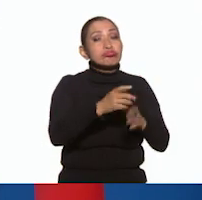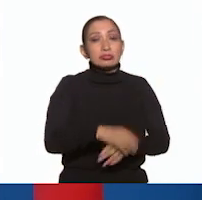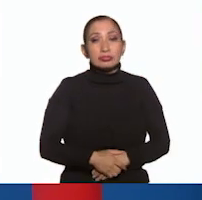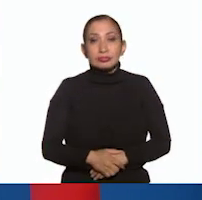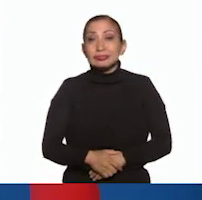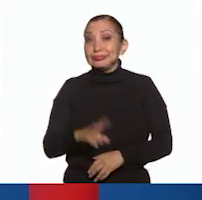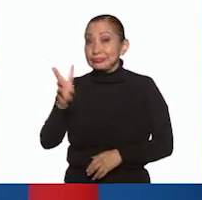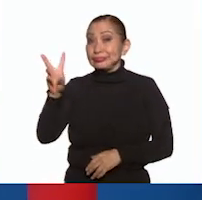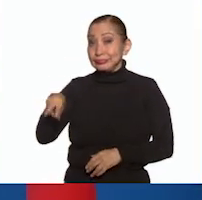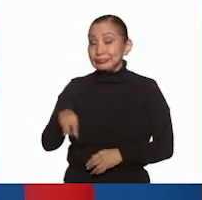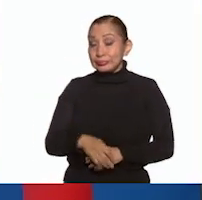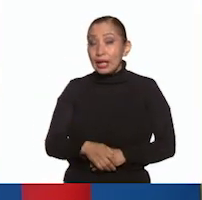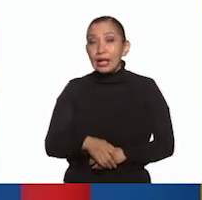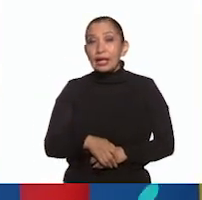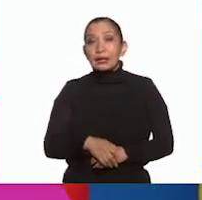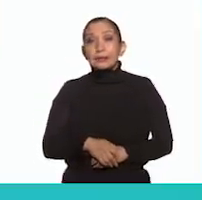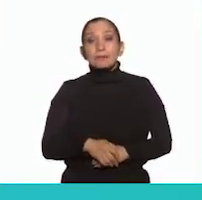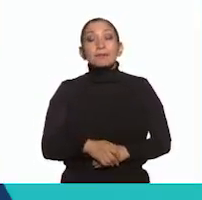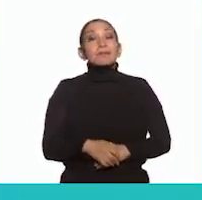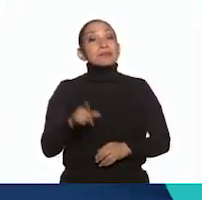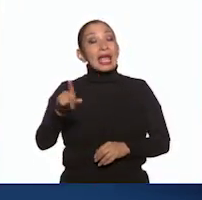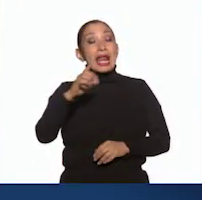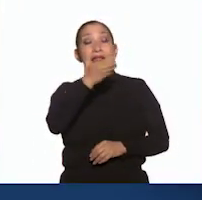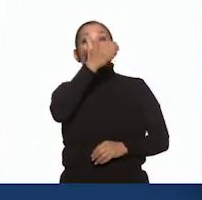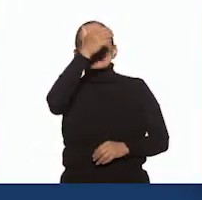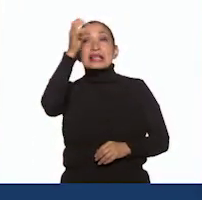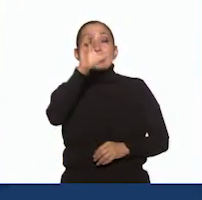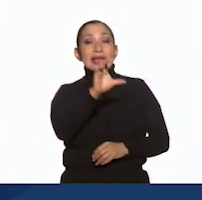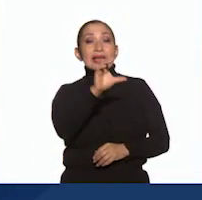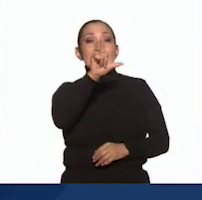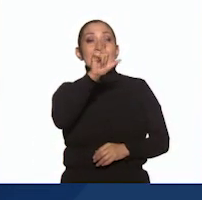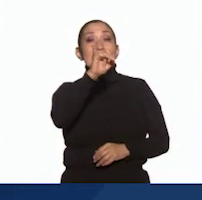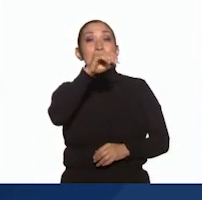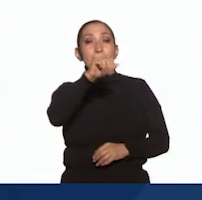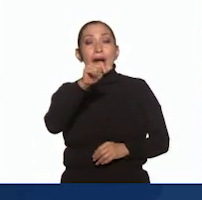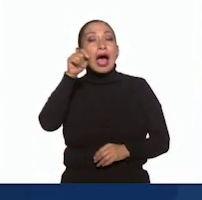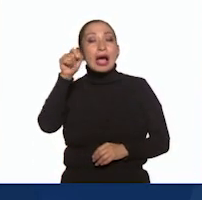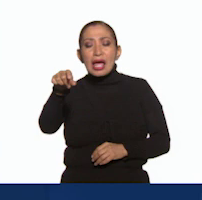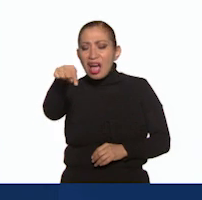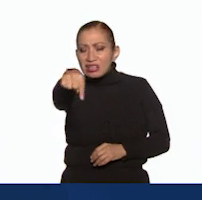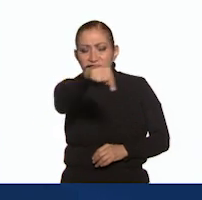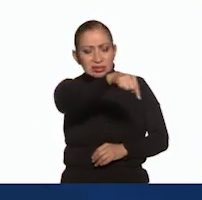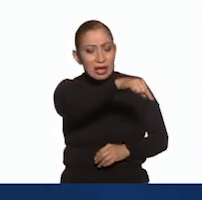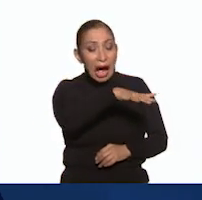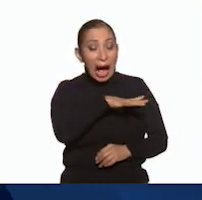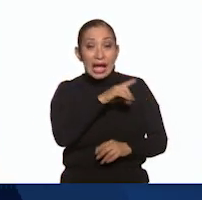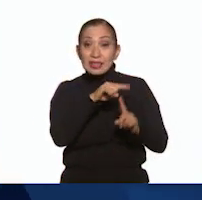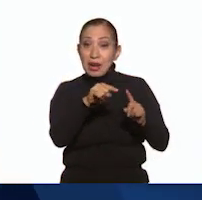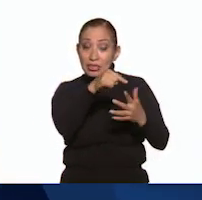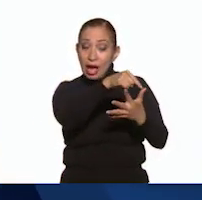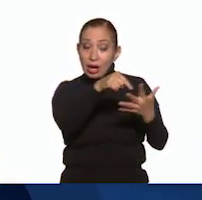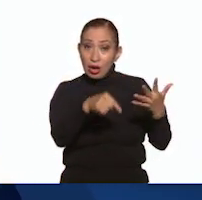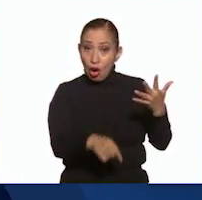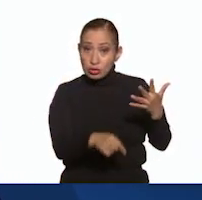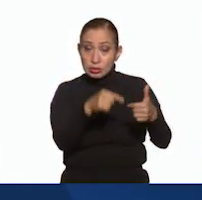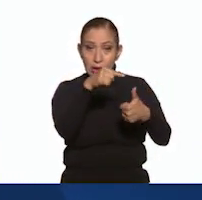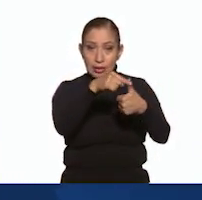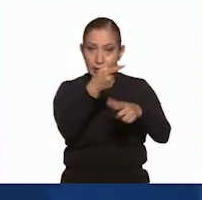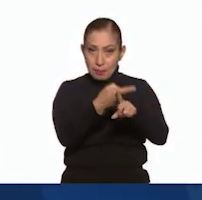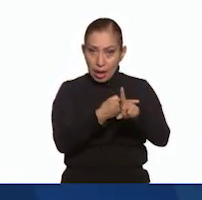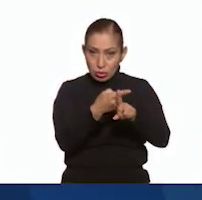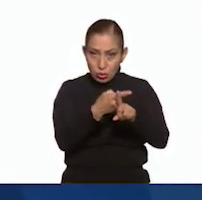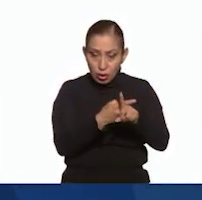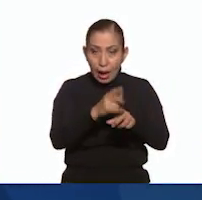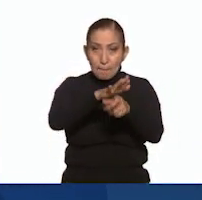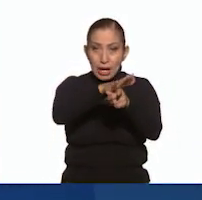Es correcto lo que señalas. El clima de un lugar está dado por ciertos elementos como la temperatura, la